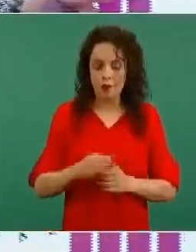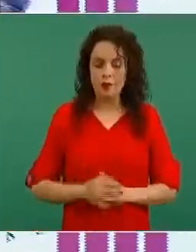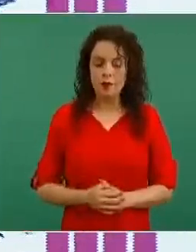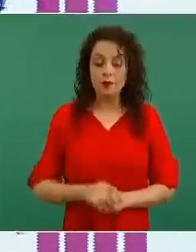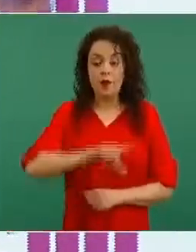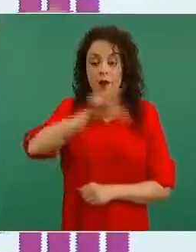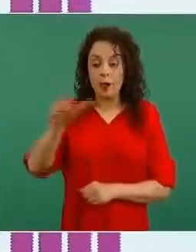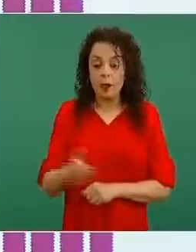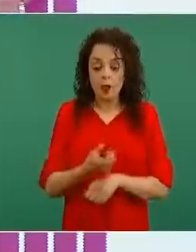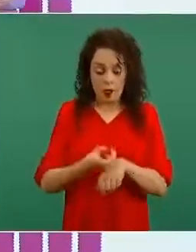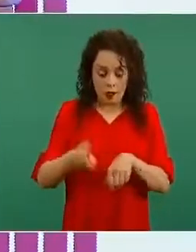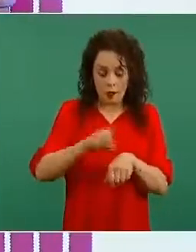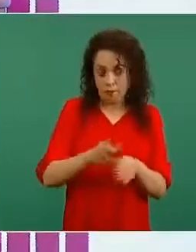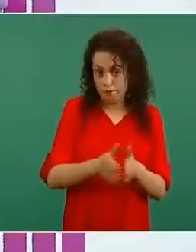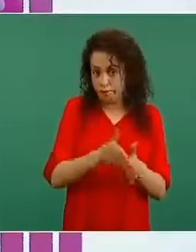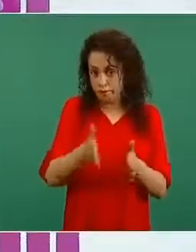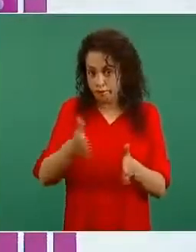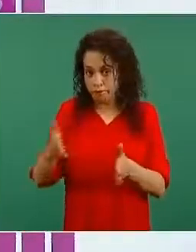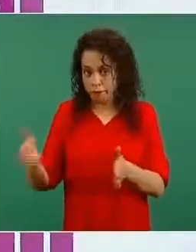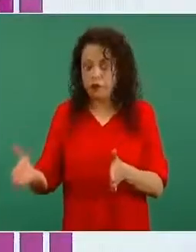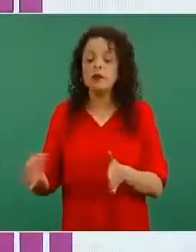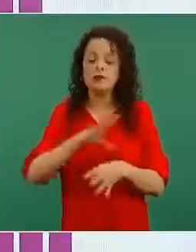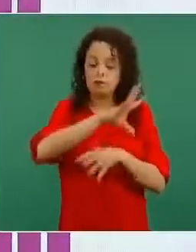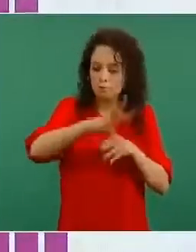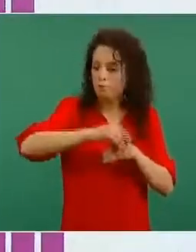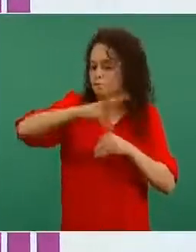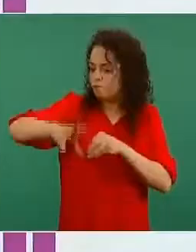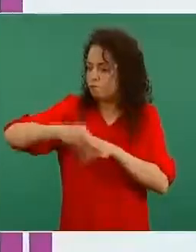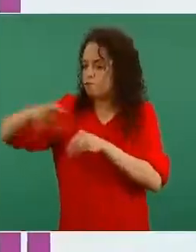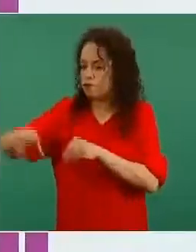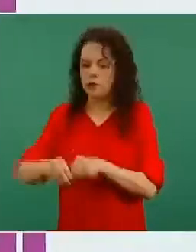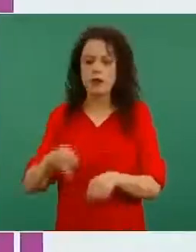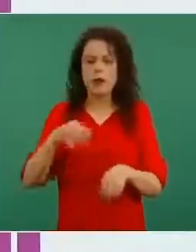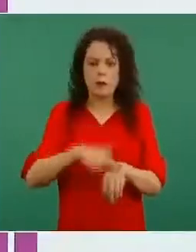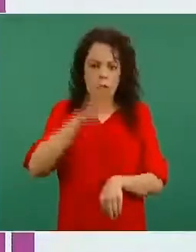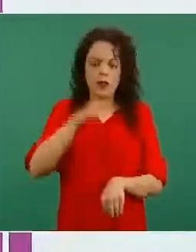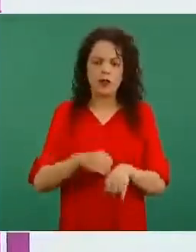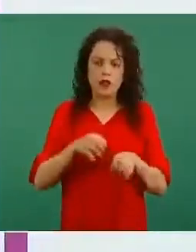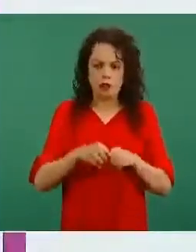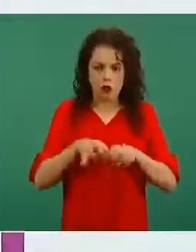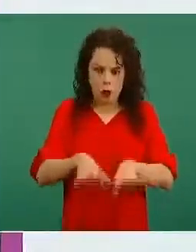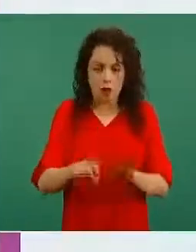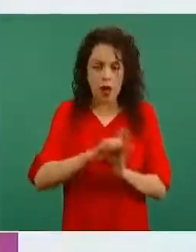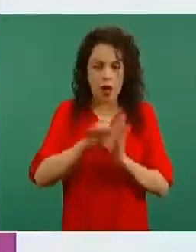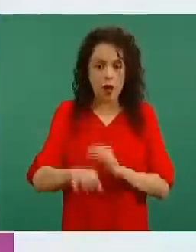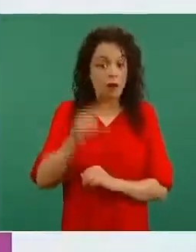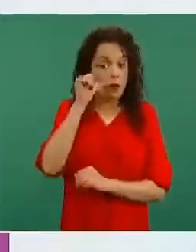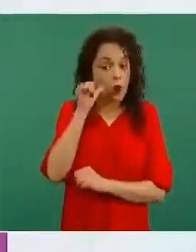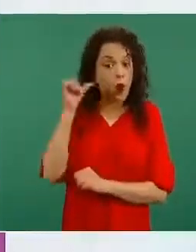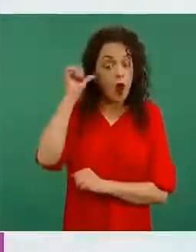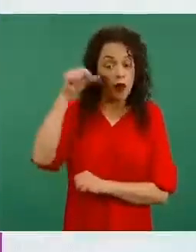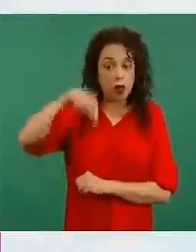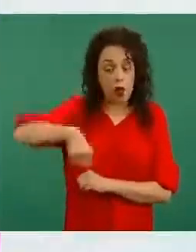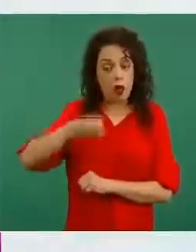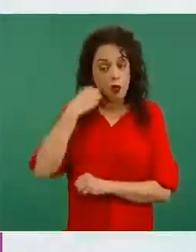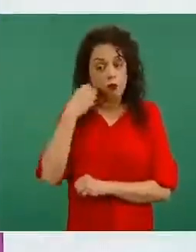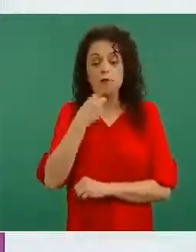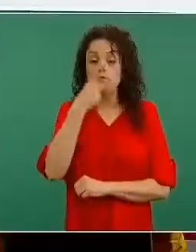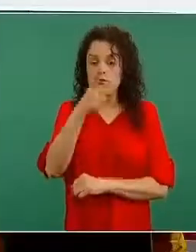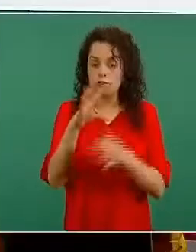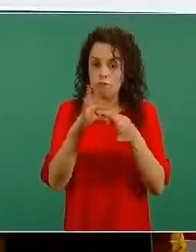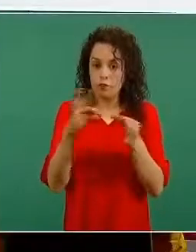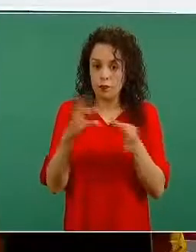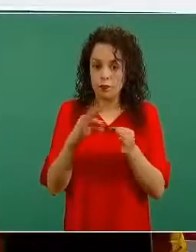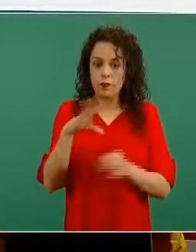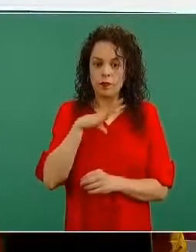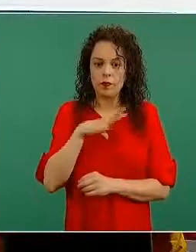va incorporando la información. Por ejemplo, notarán aquí el día de ayer en la conferencia de prensa comentábamos que llevábamos un